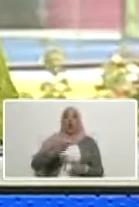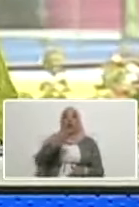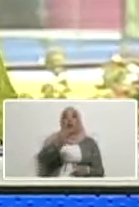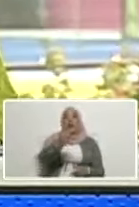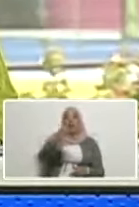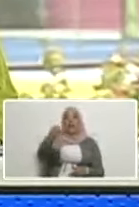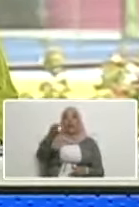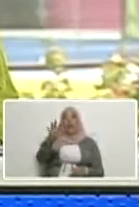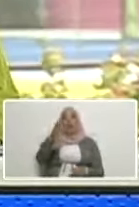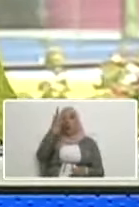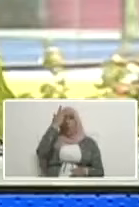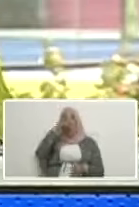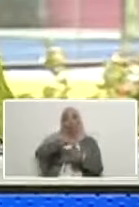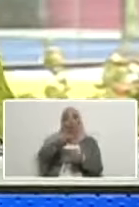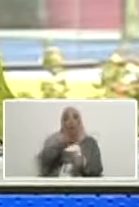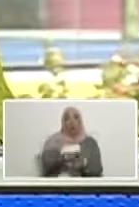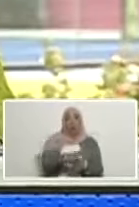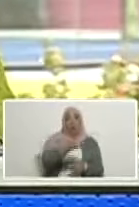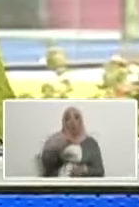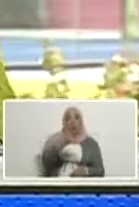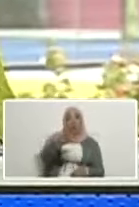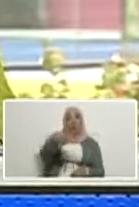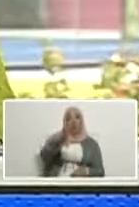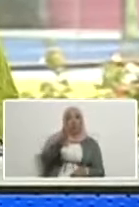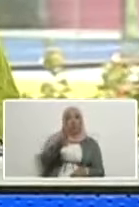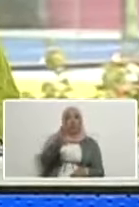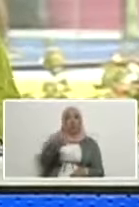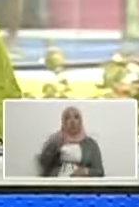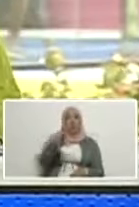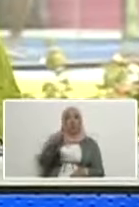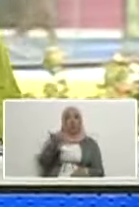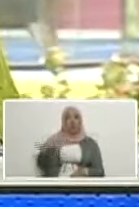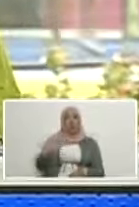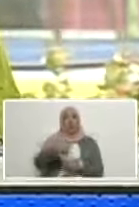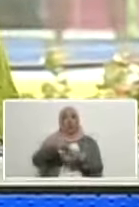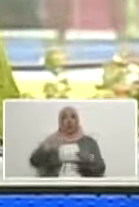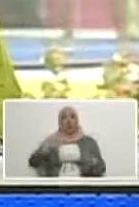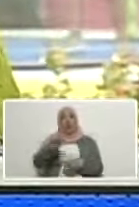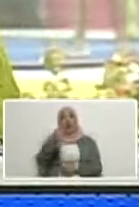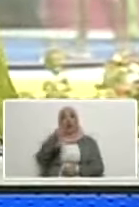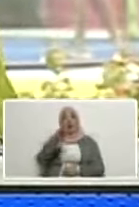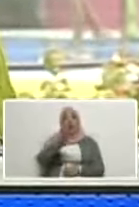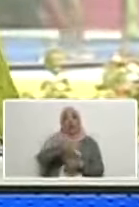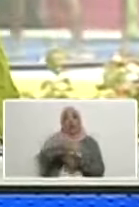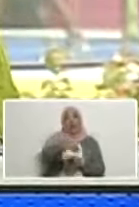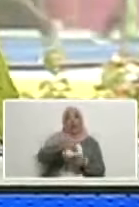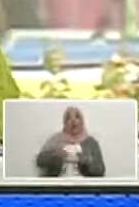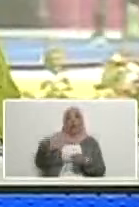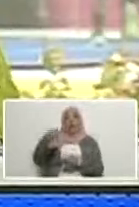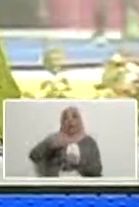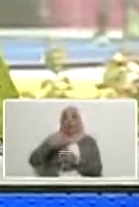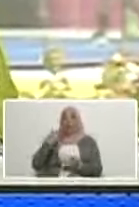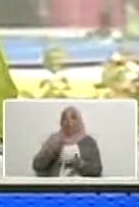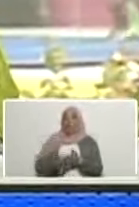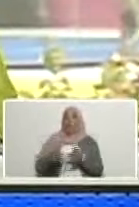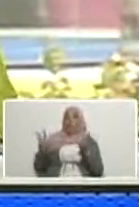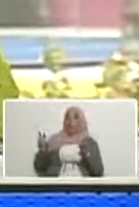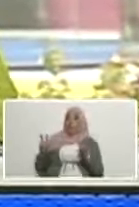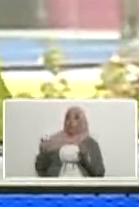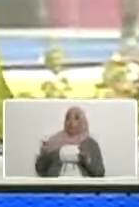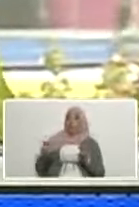004 Coro Churuguara, la vialidad agrícola de 14 municipios. Todo esto está incluido en esta gran obra